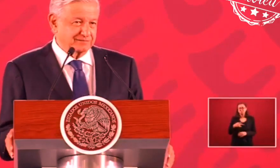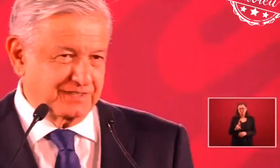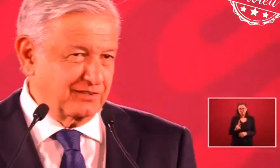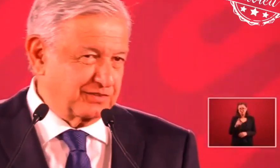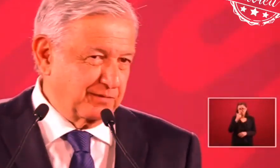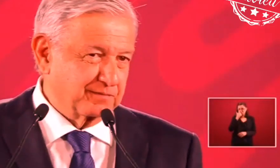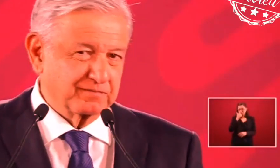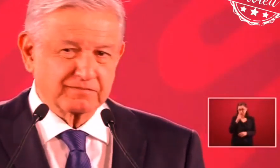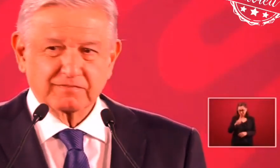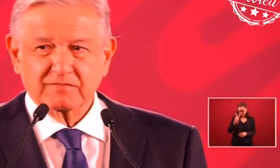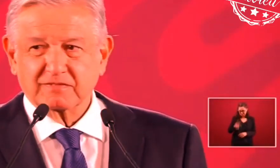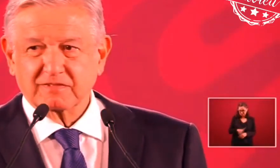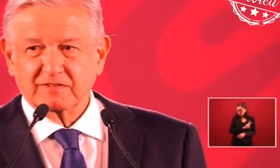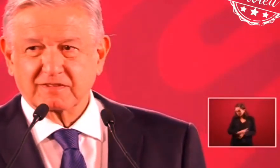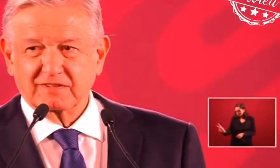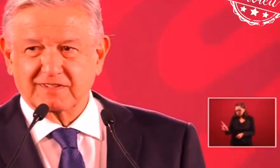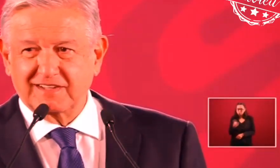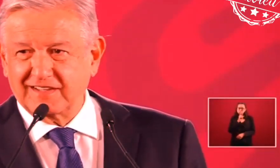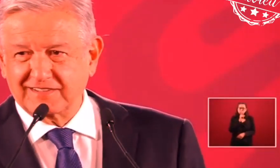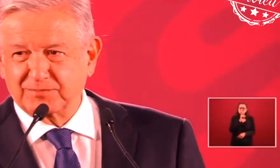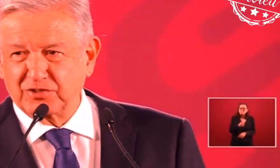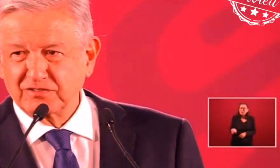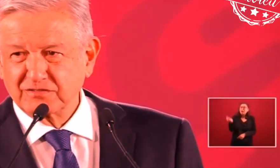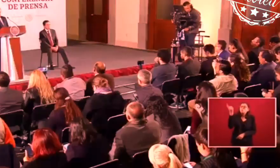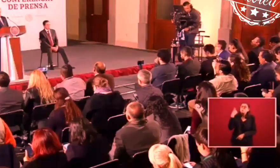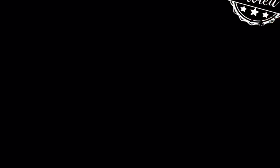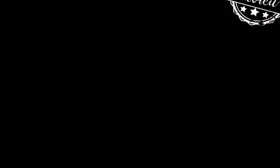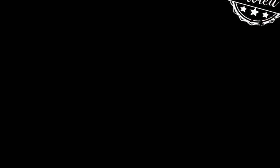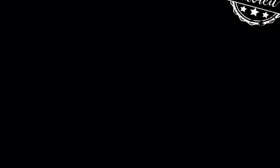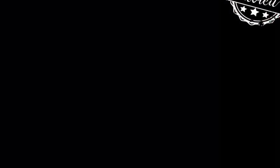es la regla, ustedes lo saben, es la excepción.